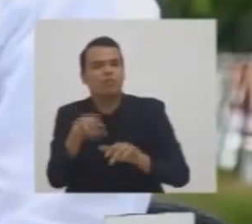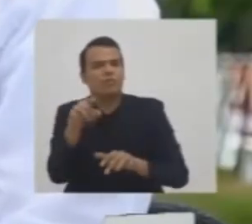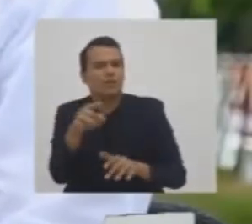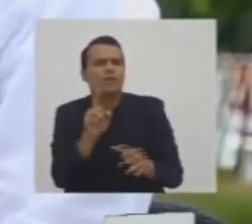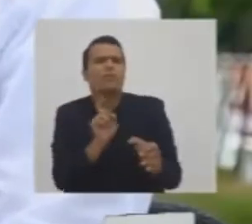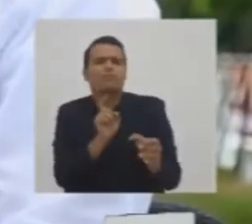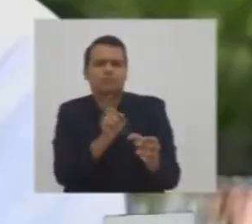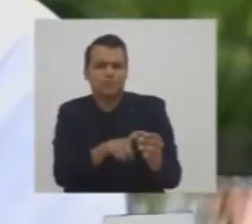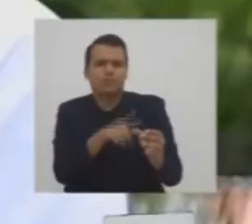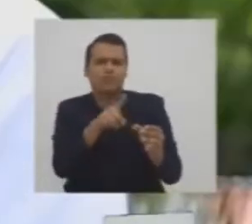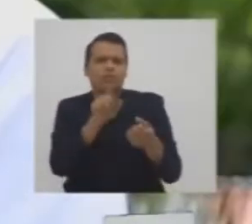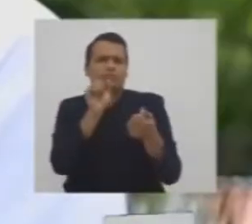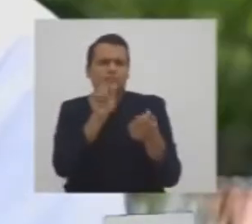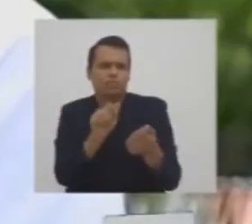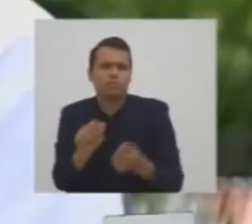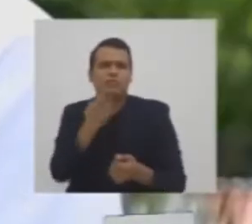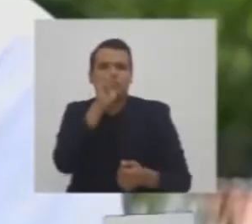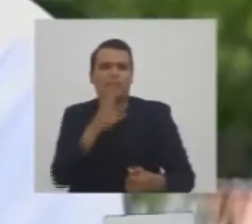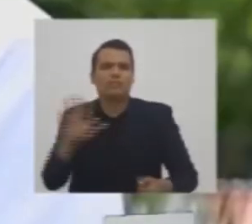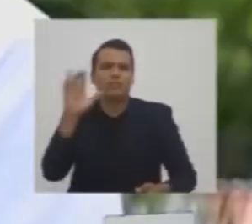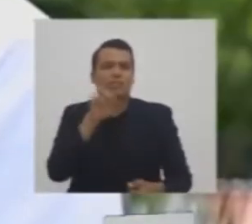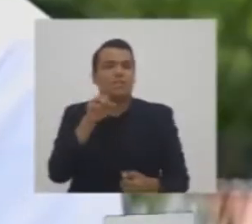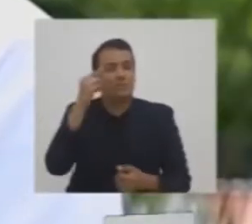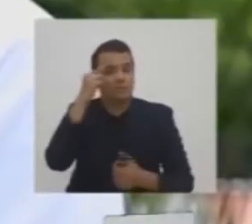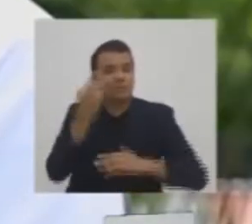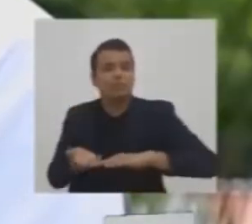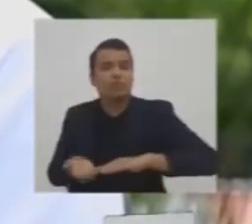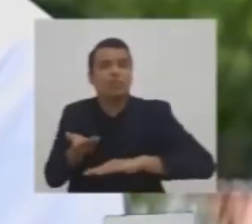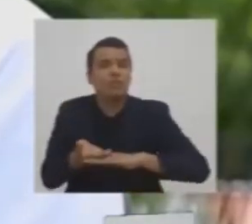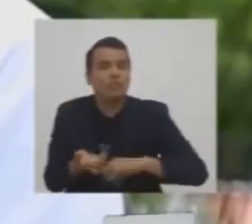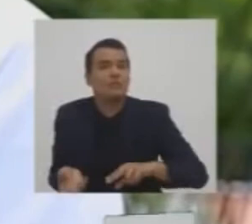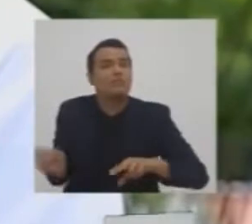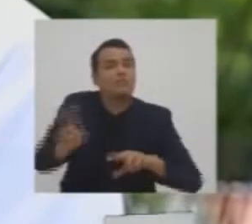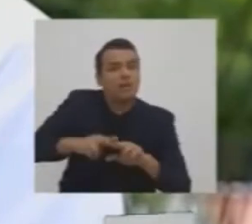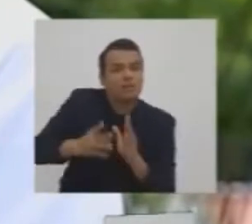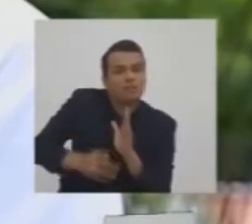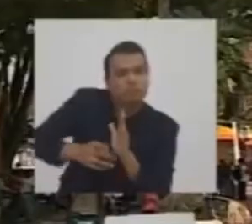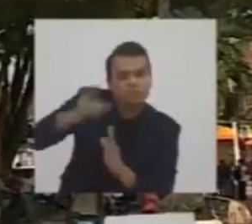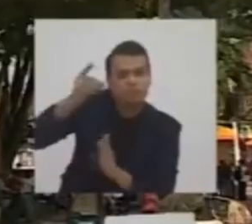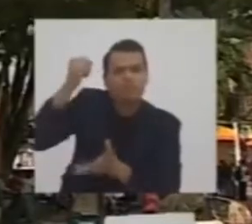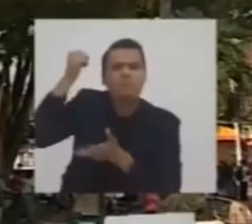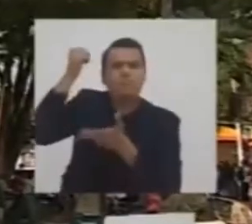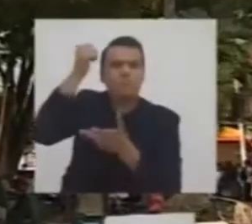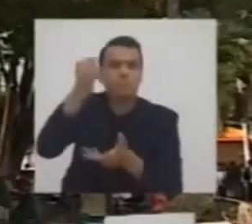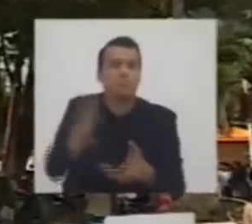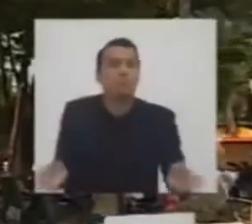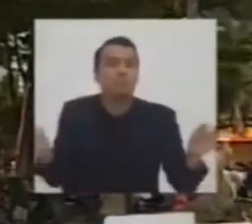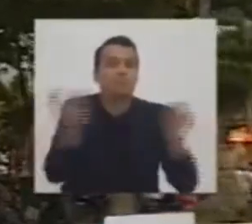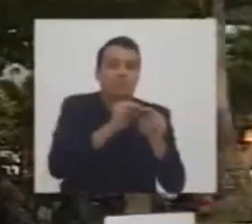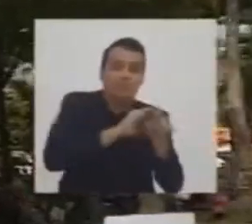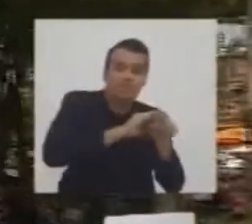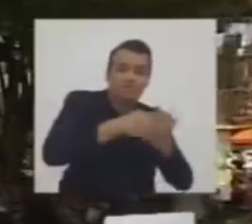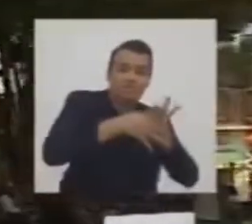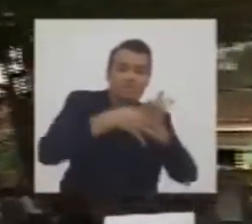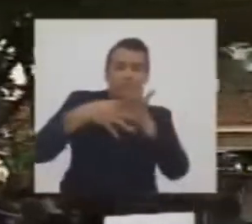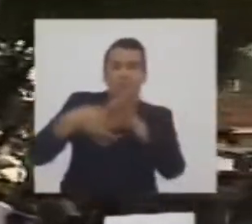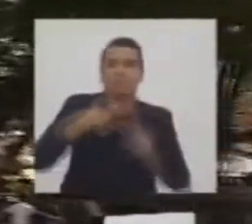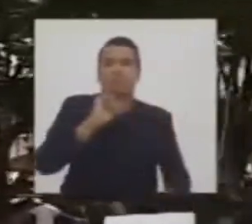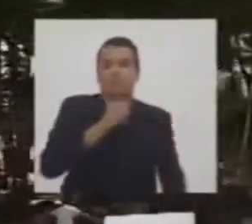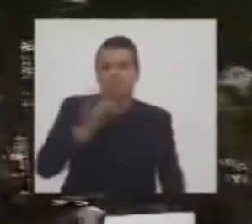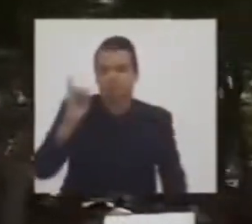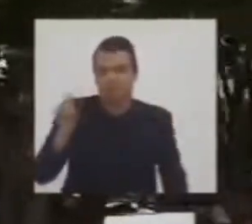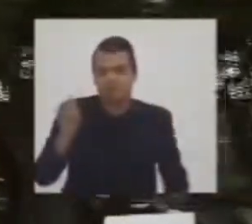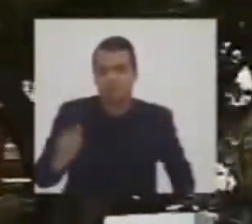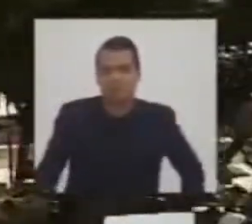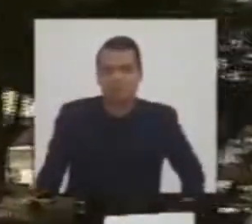Bolsa de Valores de Colombia, propone reactivar la economía, fortaleciendo el crecimiento y desarrollo del municipio, también integrar el